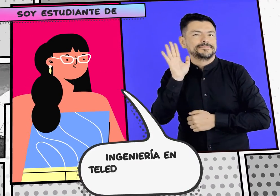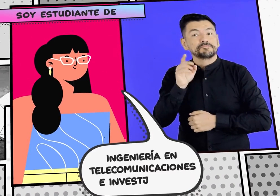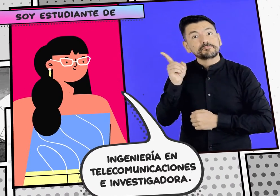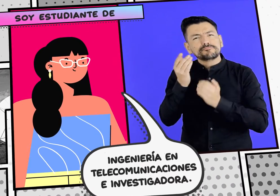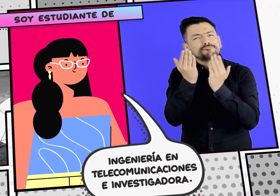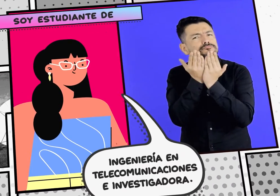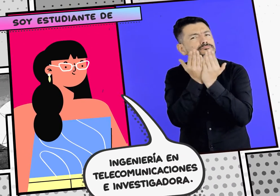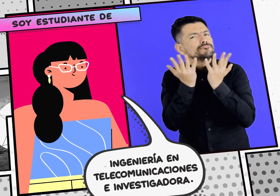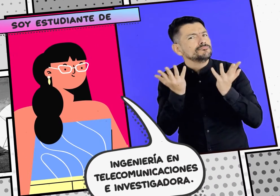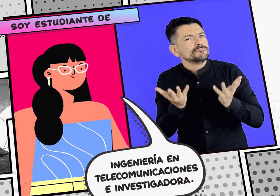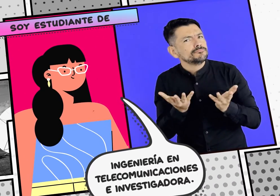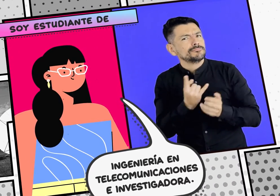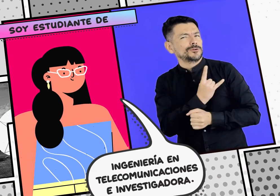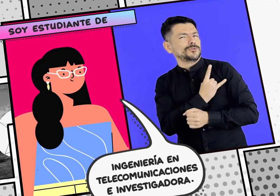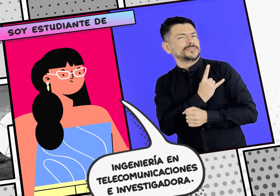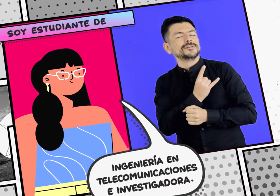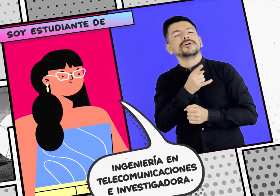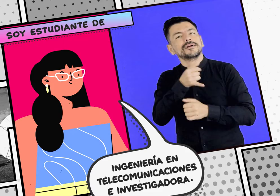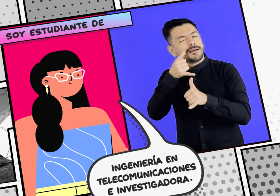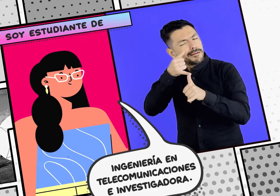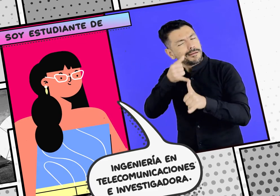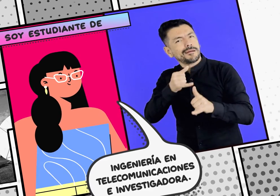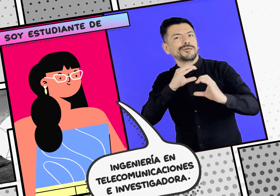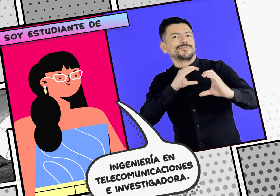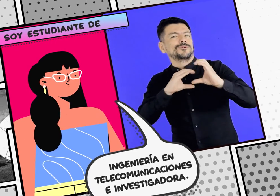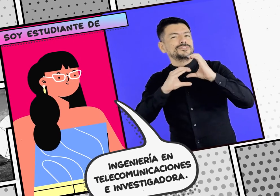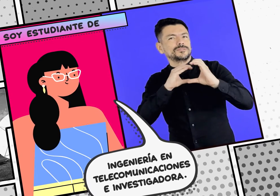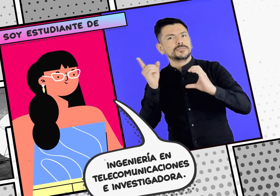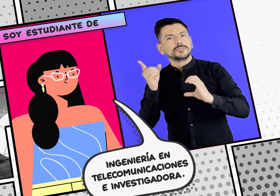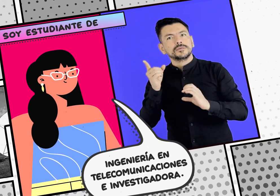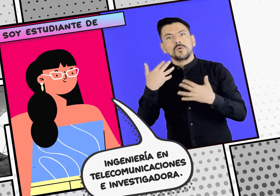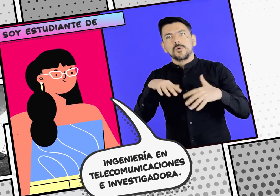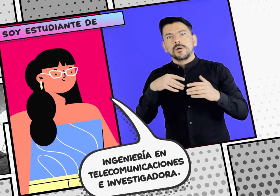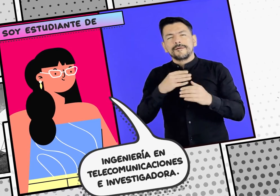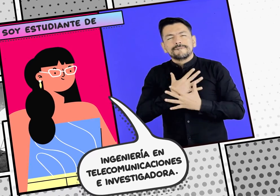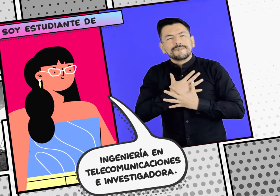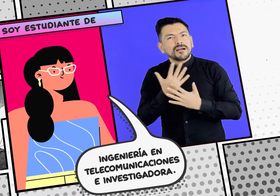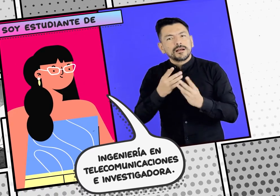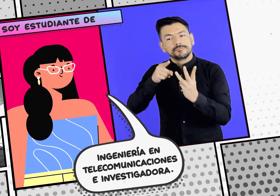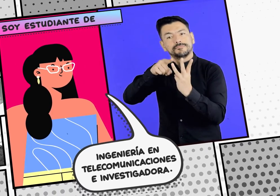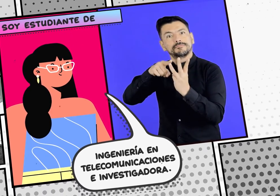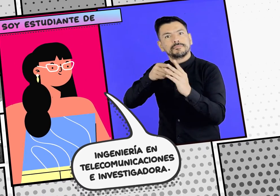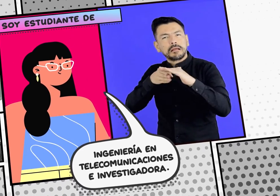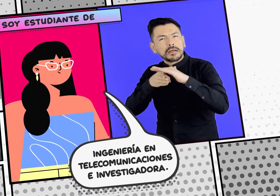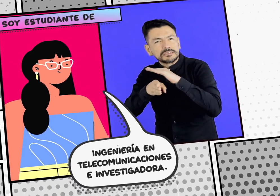telecomunicaciones mezclan su pasión por la accesibilidad, la tecnología y la investigación.